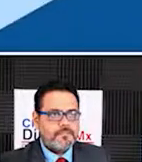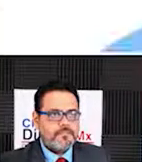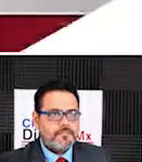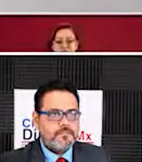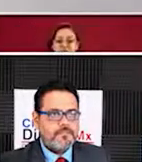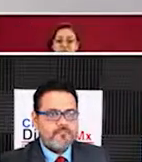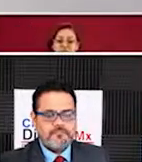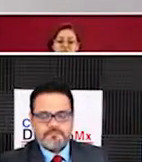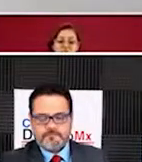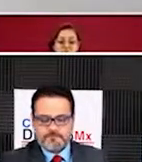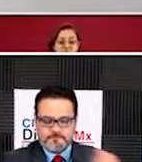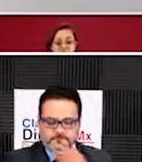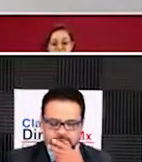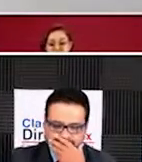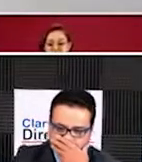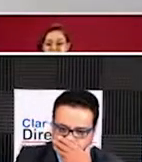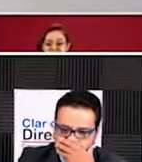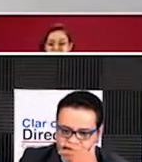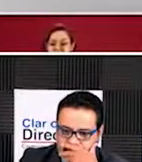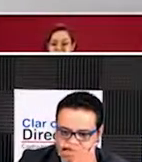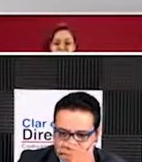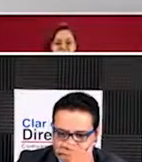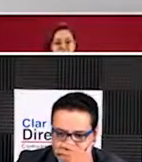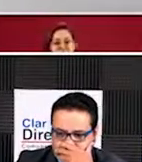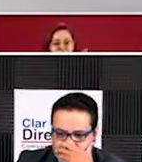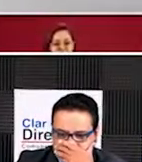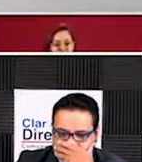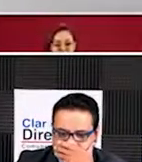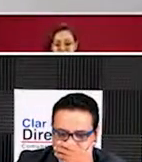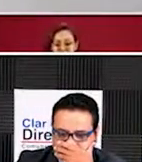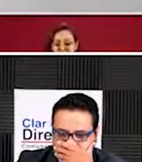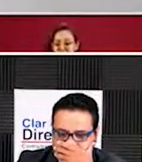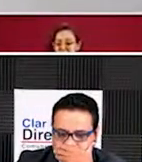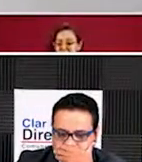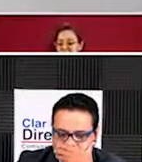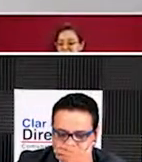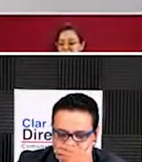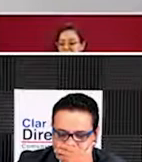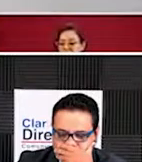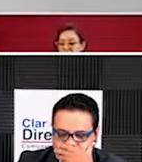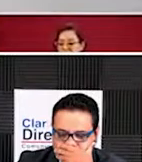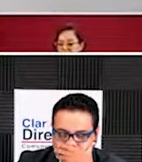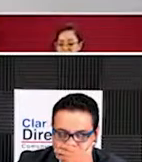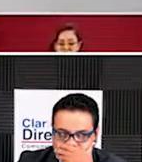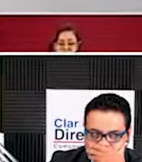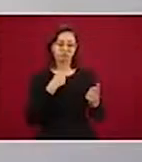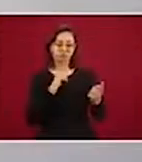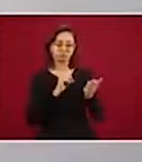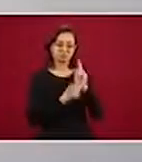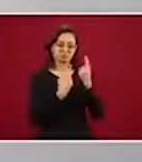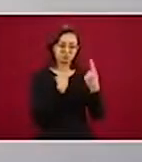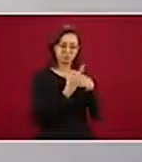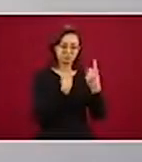se comunicó con nosotros el presidente trono hablé con él